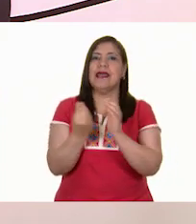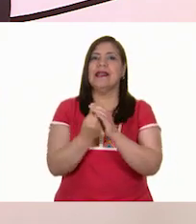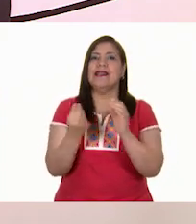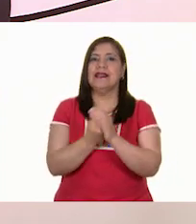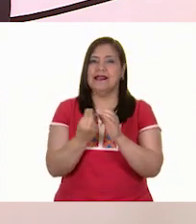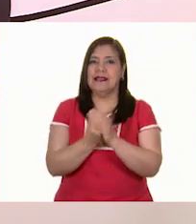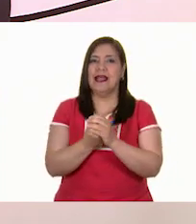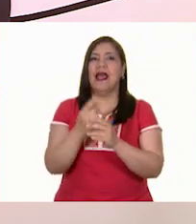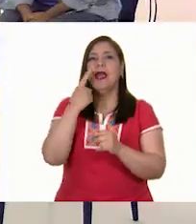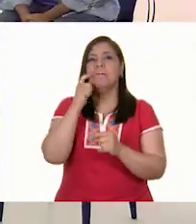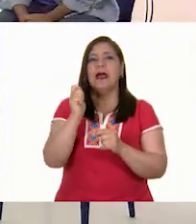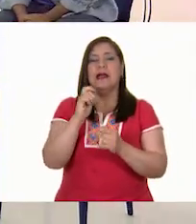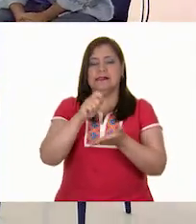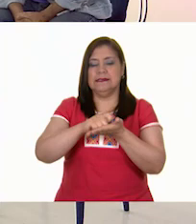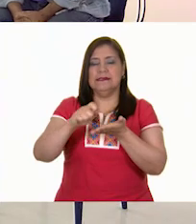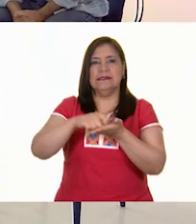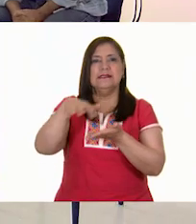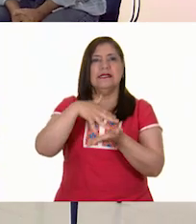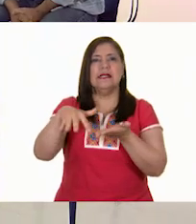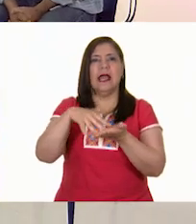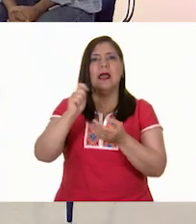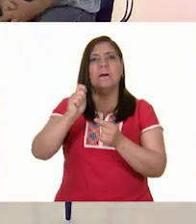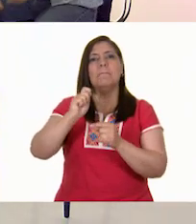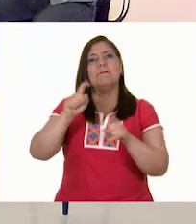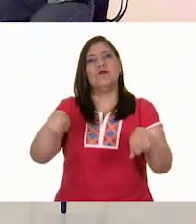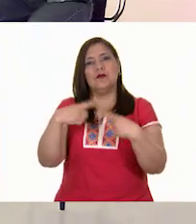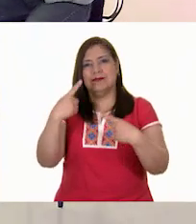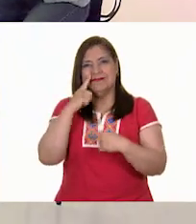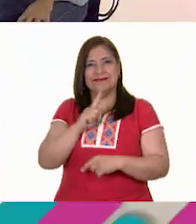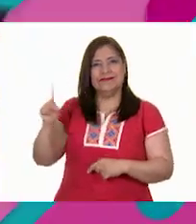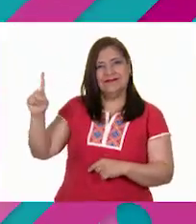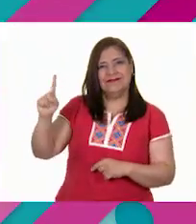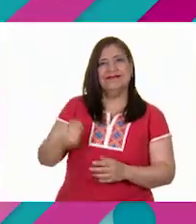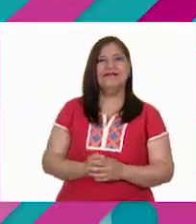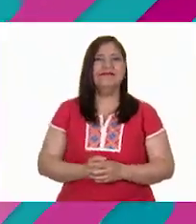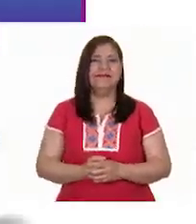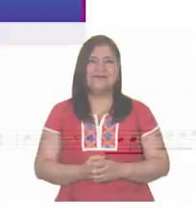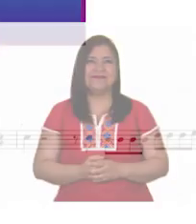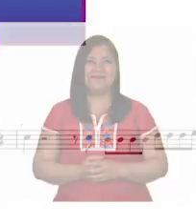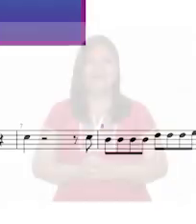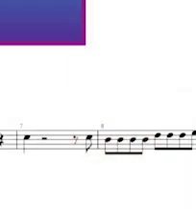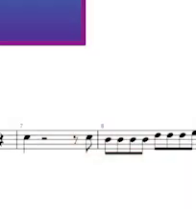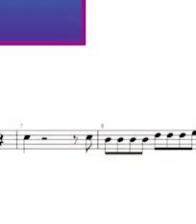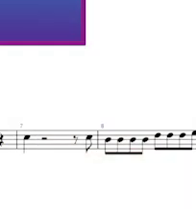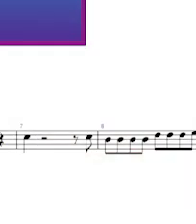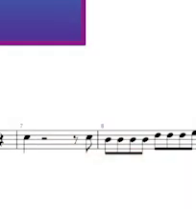de lectoescritura. ¿Me acompañas? Con gusto. ¡Adelante!